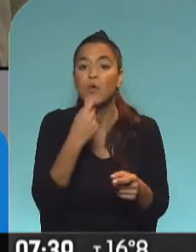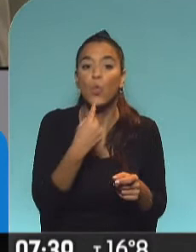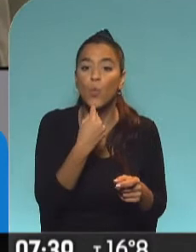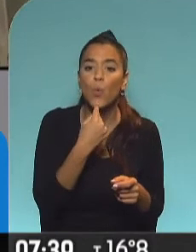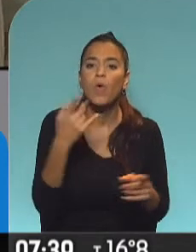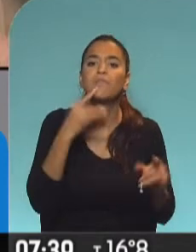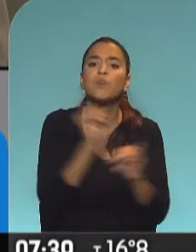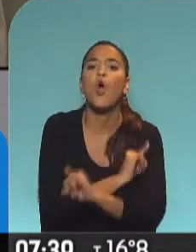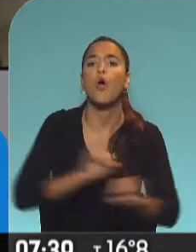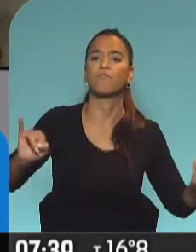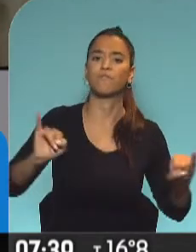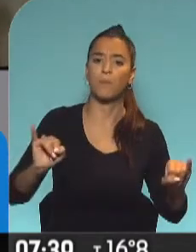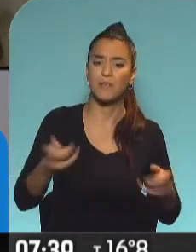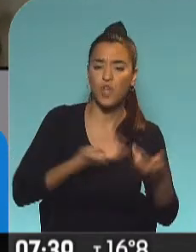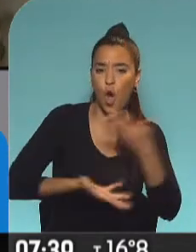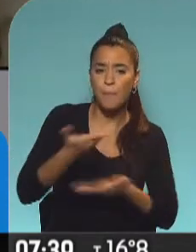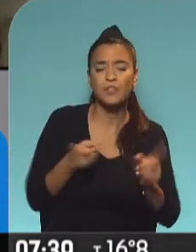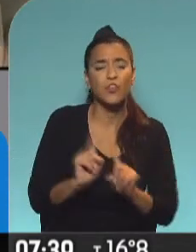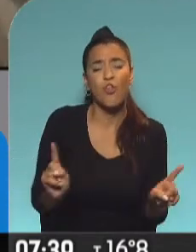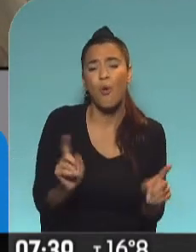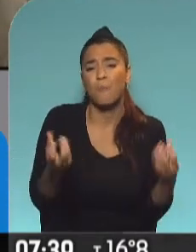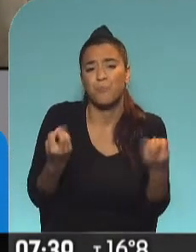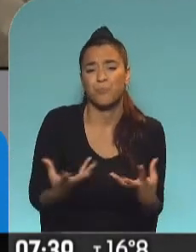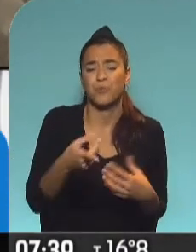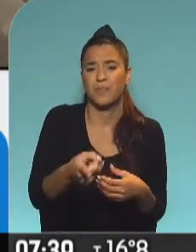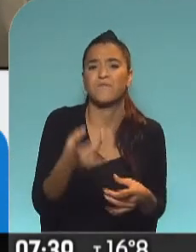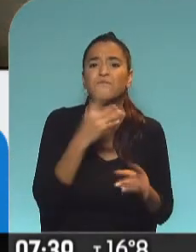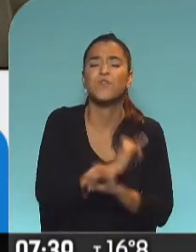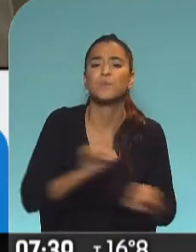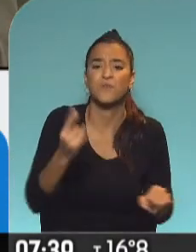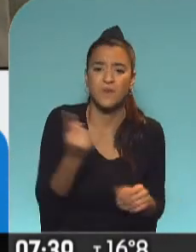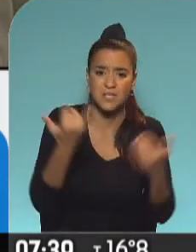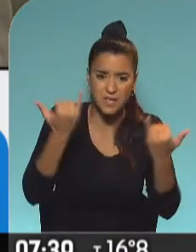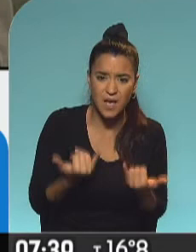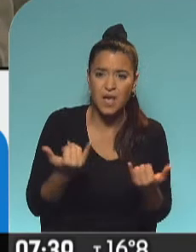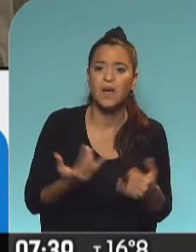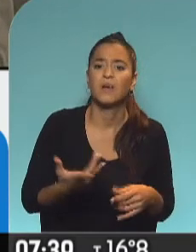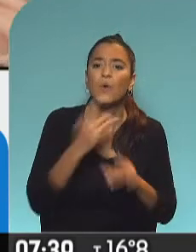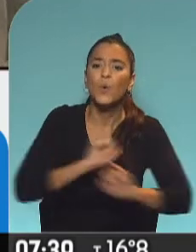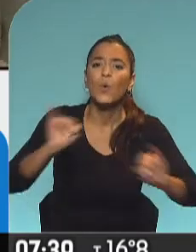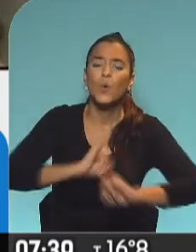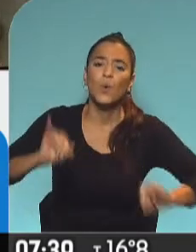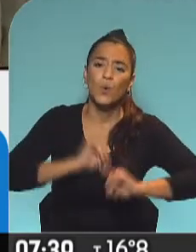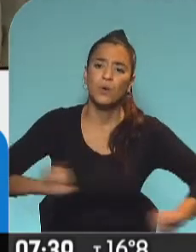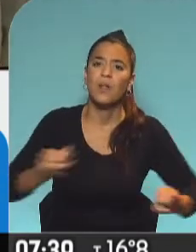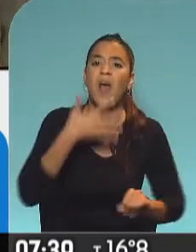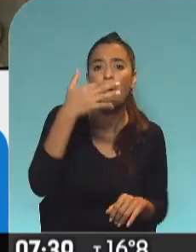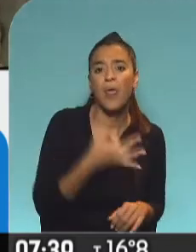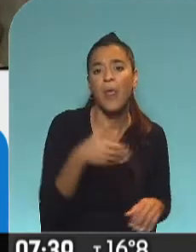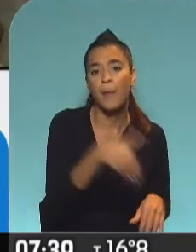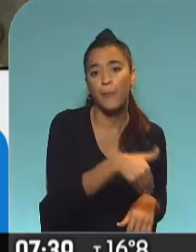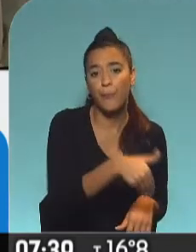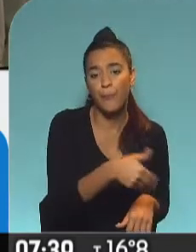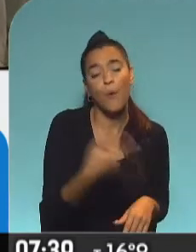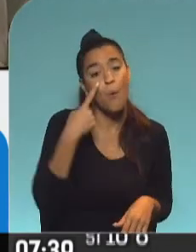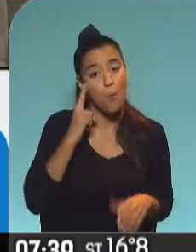hay que compartir información, en las redes circula mucha información falsa y se difunde 10 veces más rápido que la información verdadera, así que hay que tener